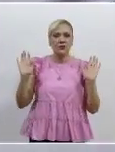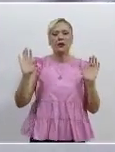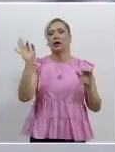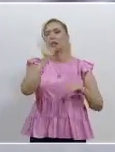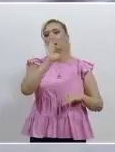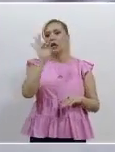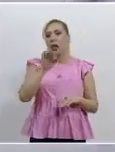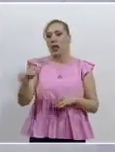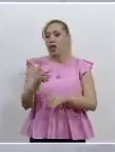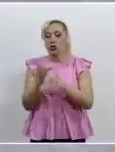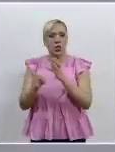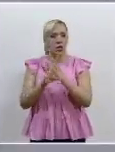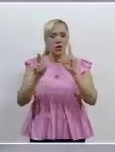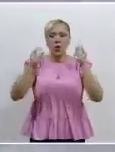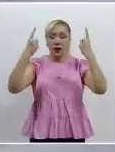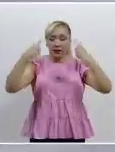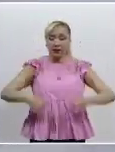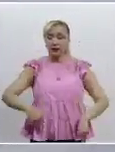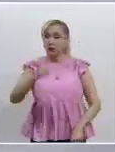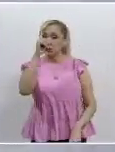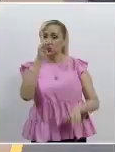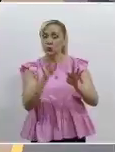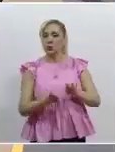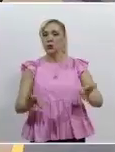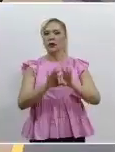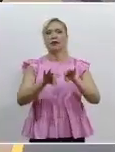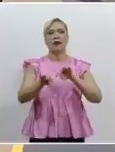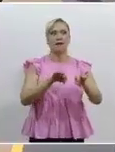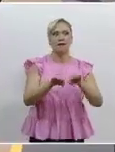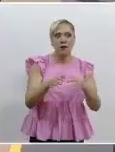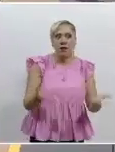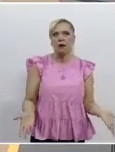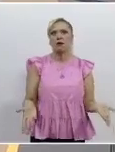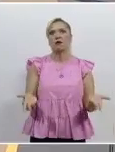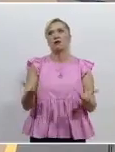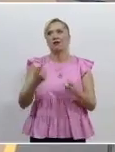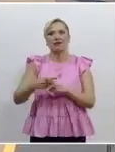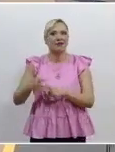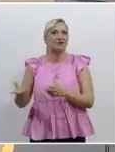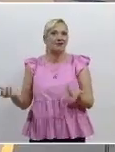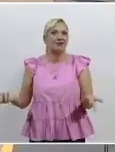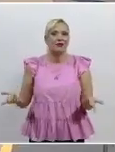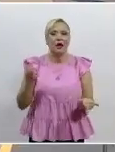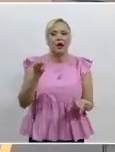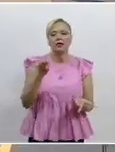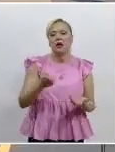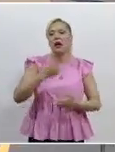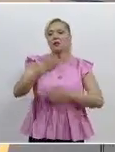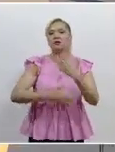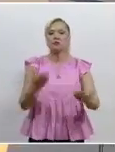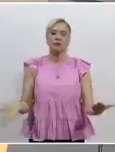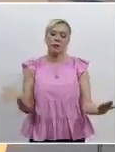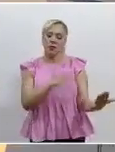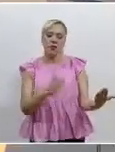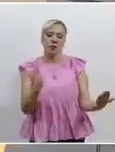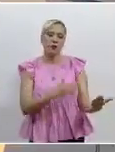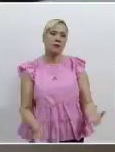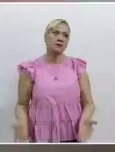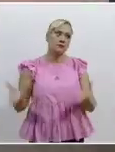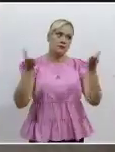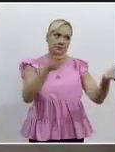que rebase el ámbito de la relación contractual. En el caso, revocó la sentencia impugnada y devolvió el expediente al Tribunal Colegiado